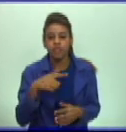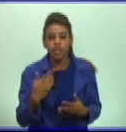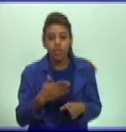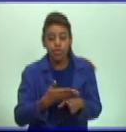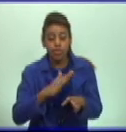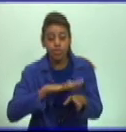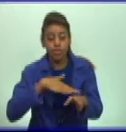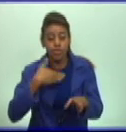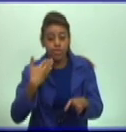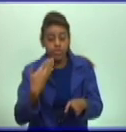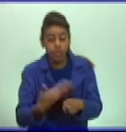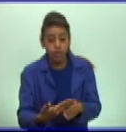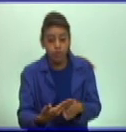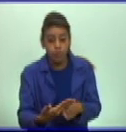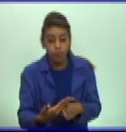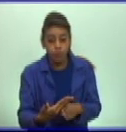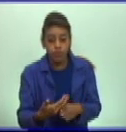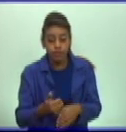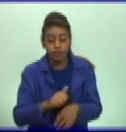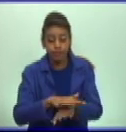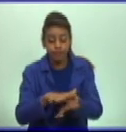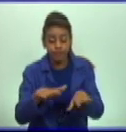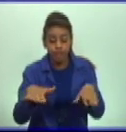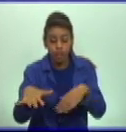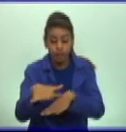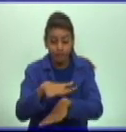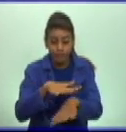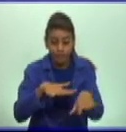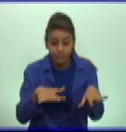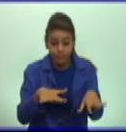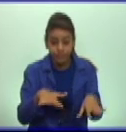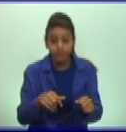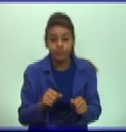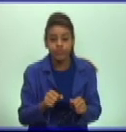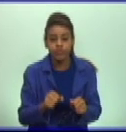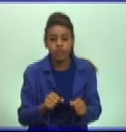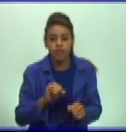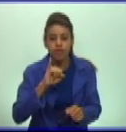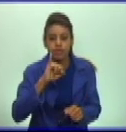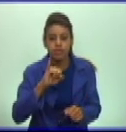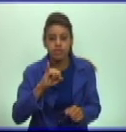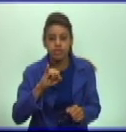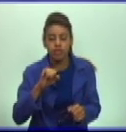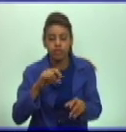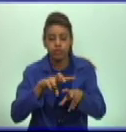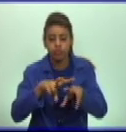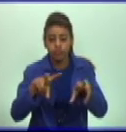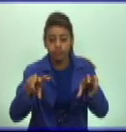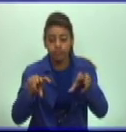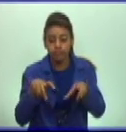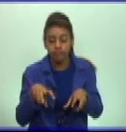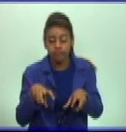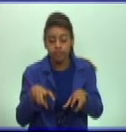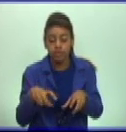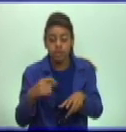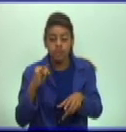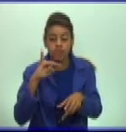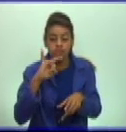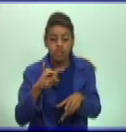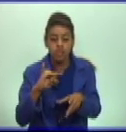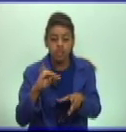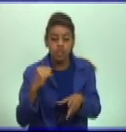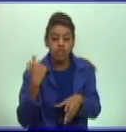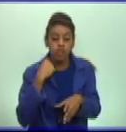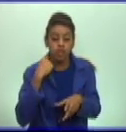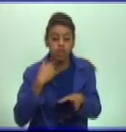Posteriormente, debido a la situación que estábamos enfrentando, el sexto congreso se desarrolla 7 años después, en